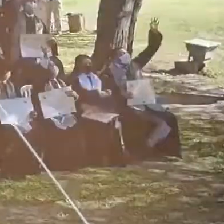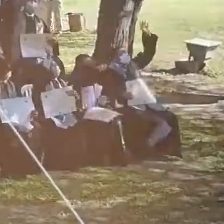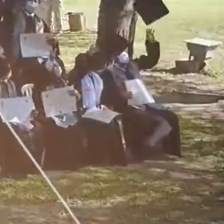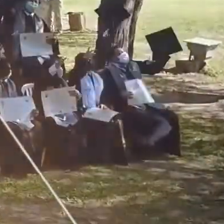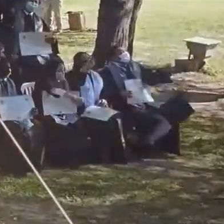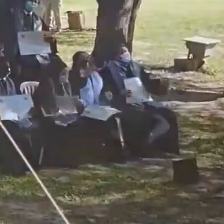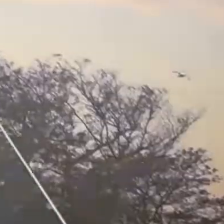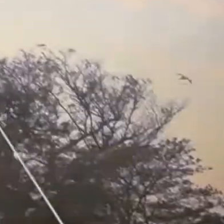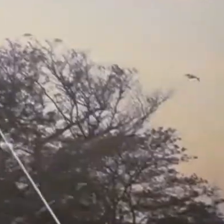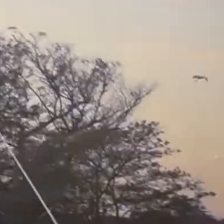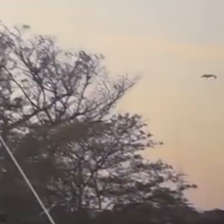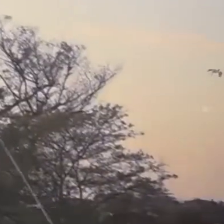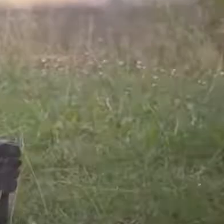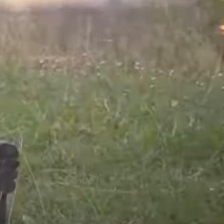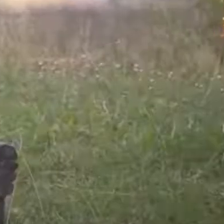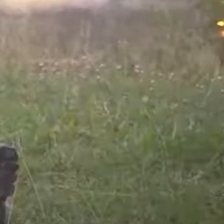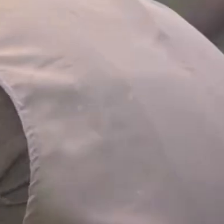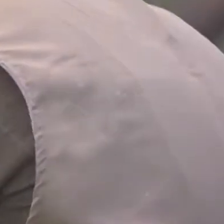Música